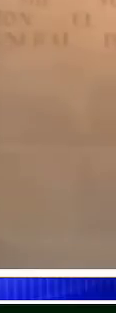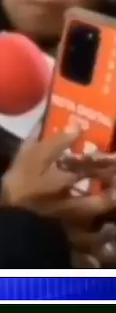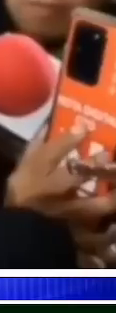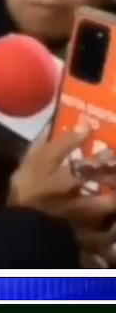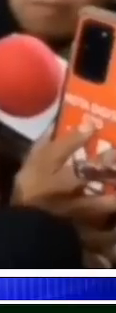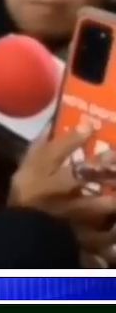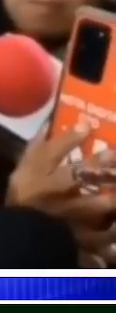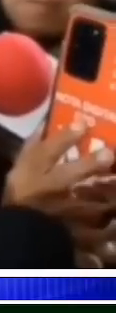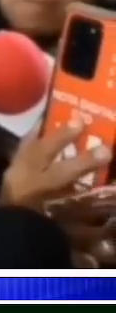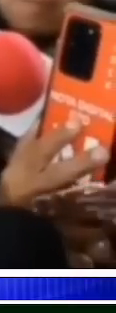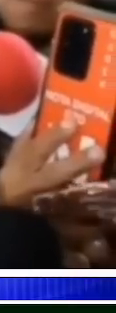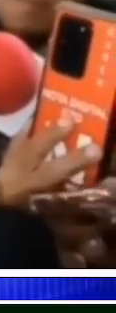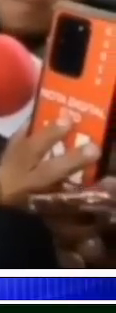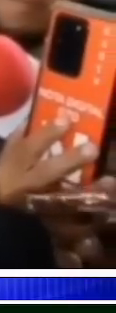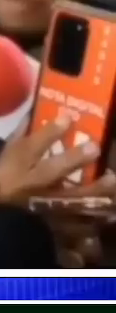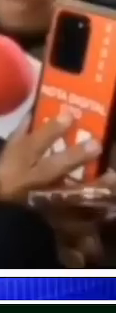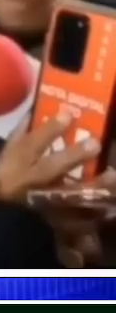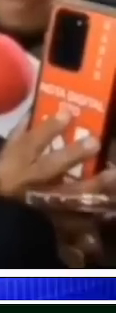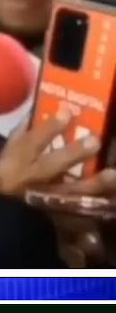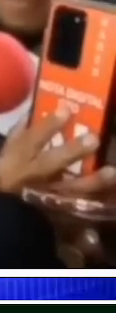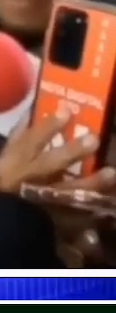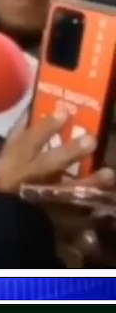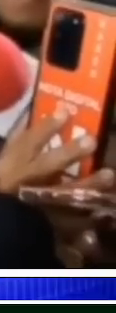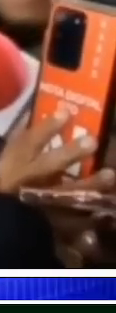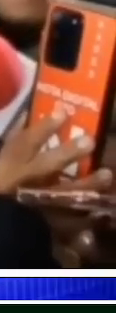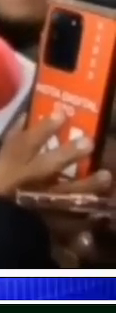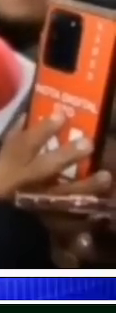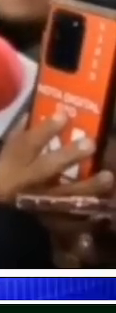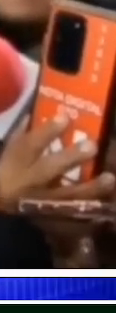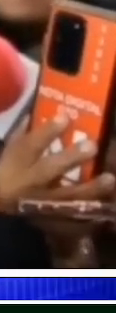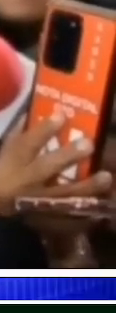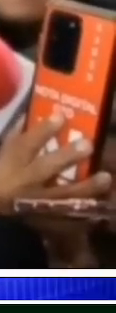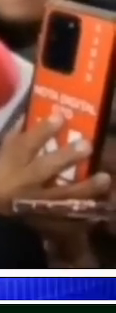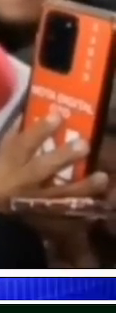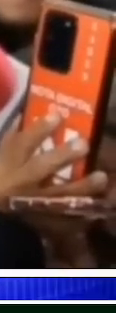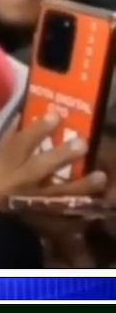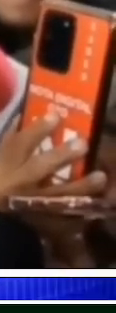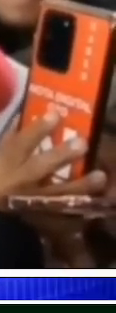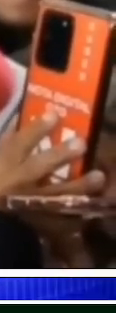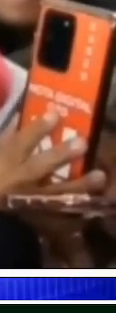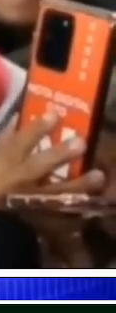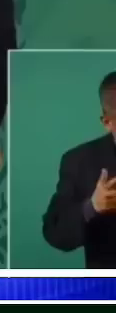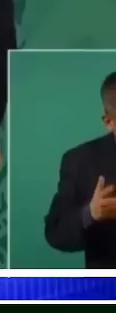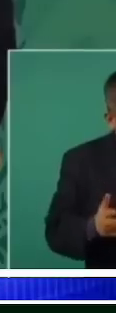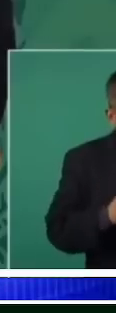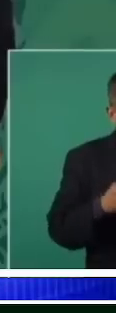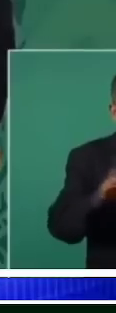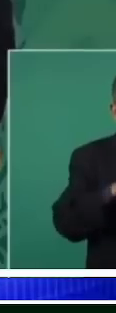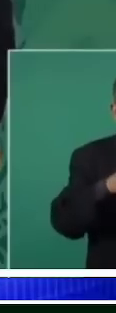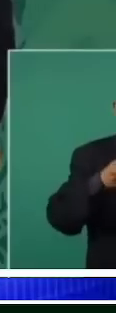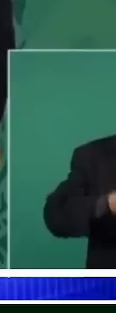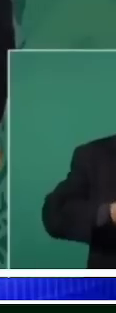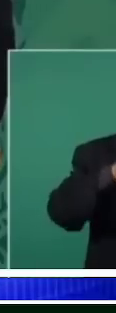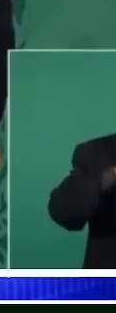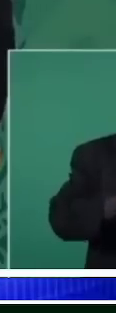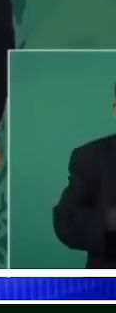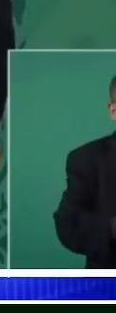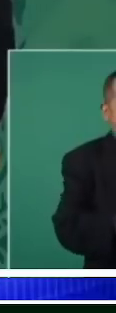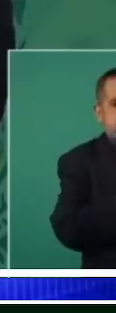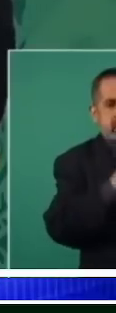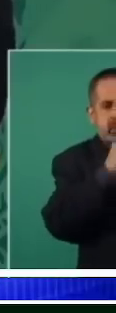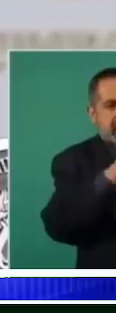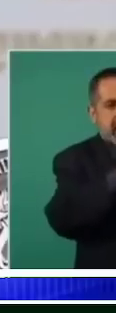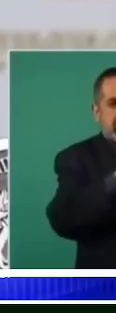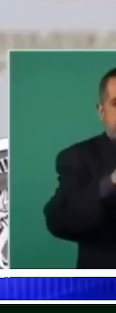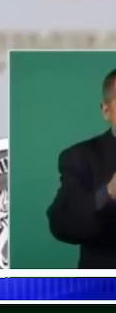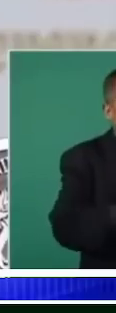y de la fiscalía que van a pelar esta decisión es que hay acuerdos internacionales y en estos acuerdos internacionales se establecen la Facultad